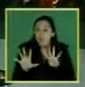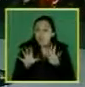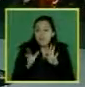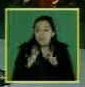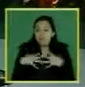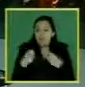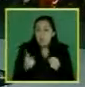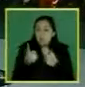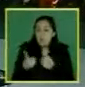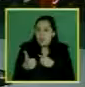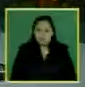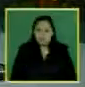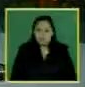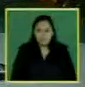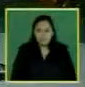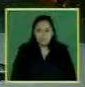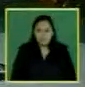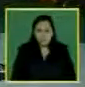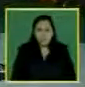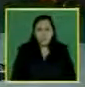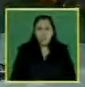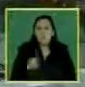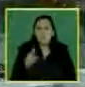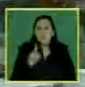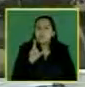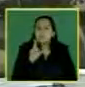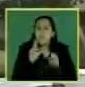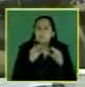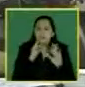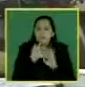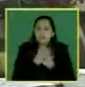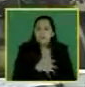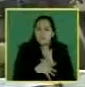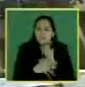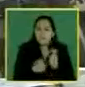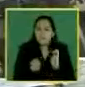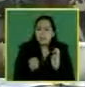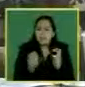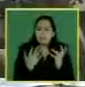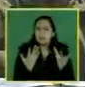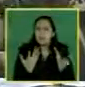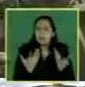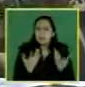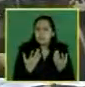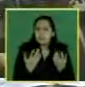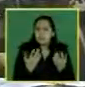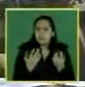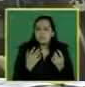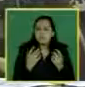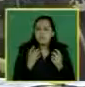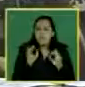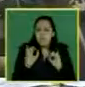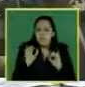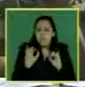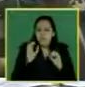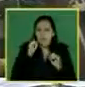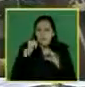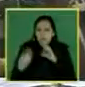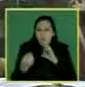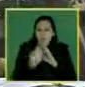nueve sanos, serían nueve con la discapacidad. Y yo quería referirme a esta célebre correo